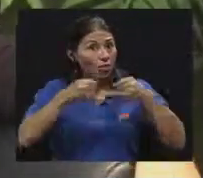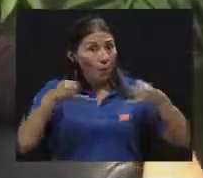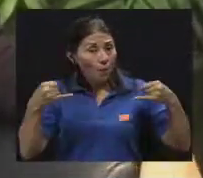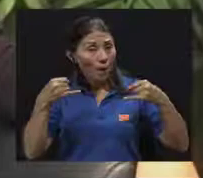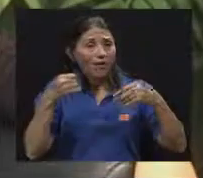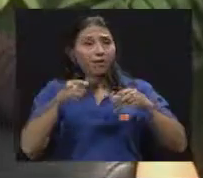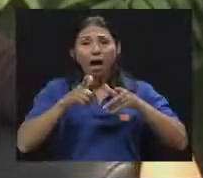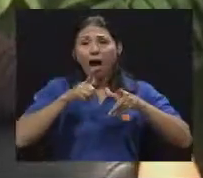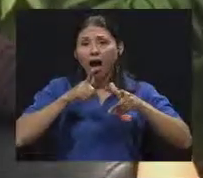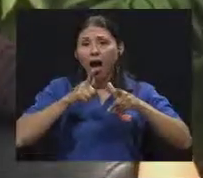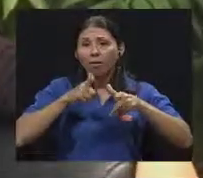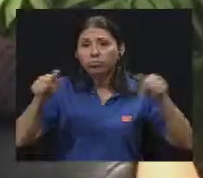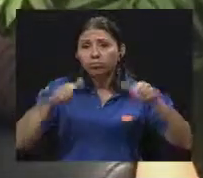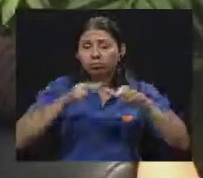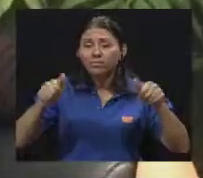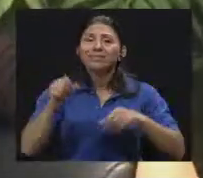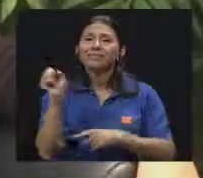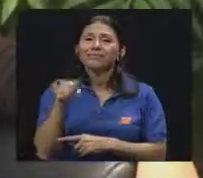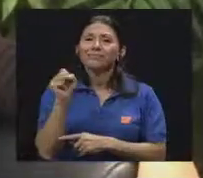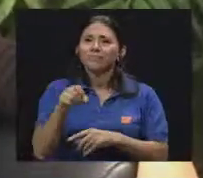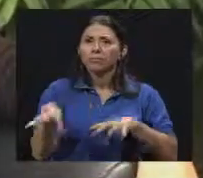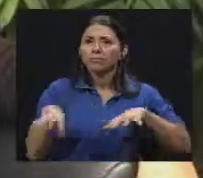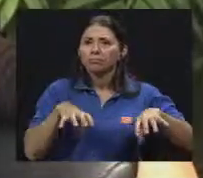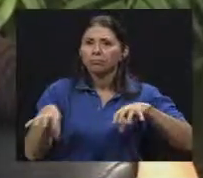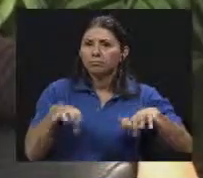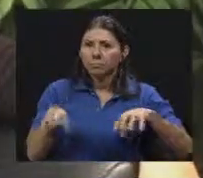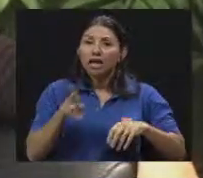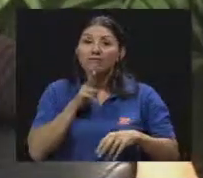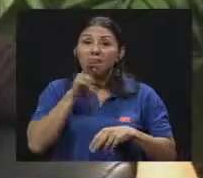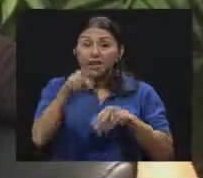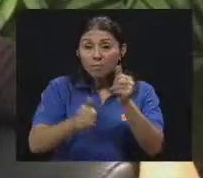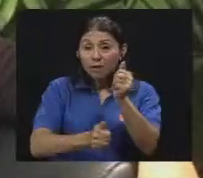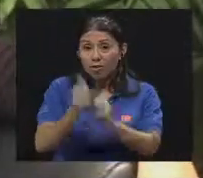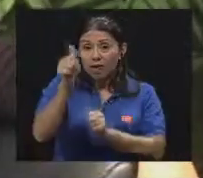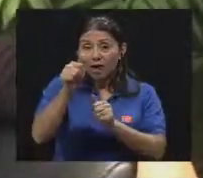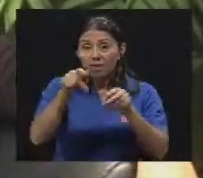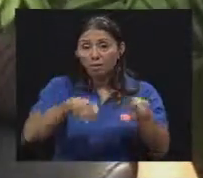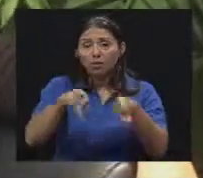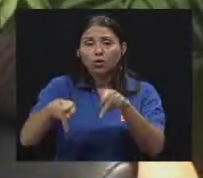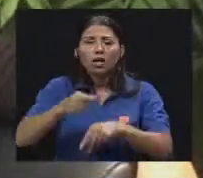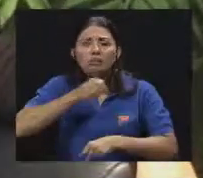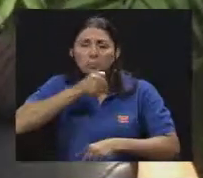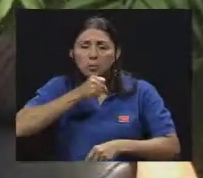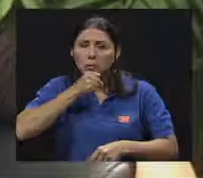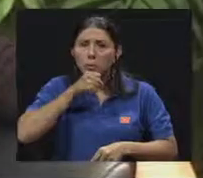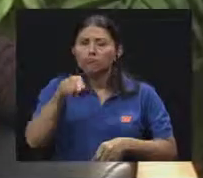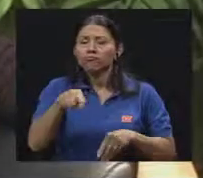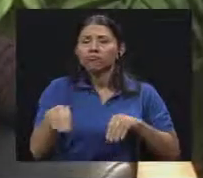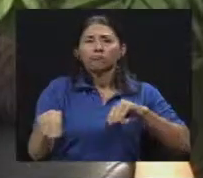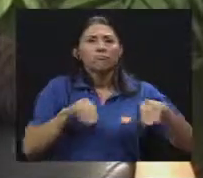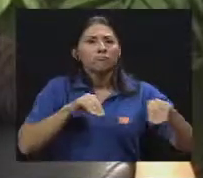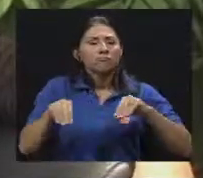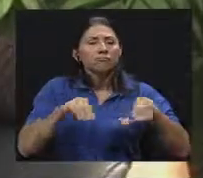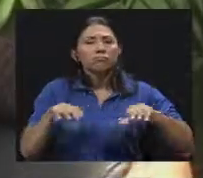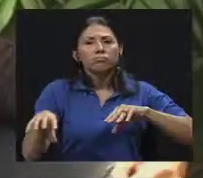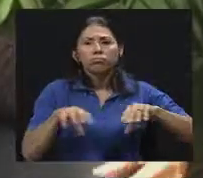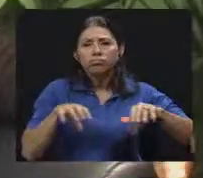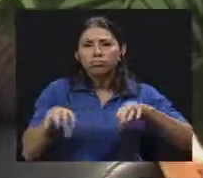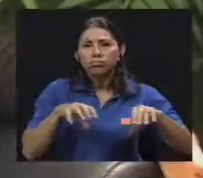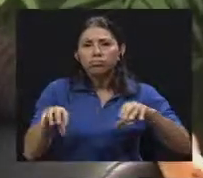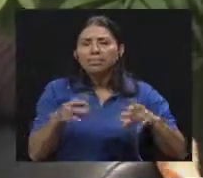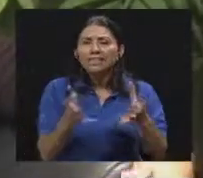que son muy, ¿verdad?, activos. Sí. En realidad nuestra población adulta mayor en su mayoría, ¿verdad?, son personas bastante activas,